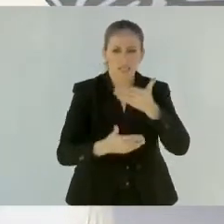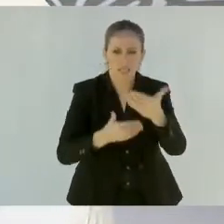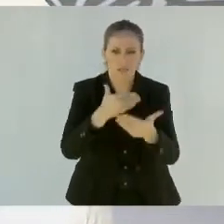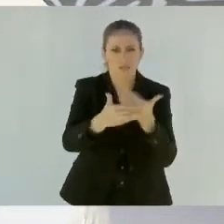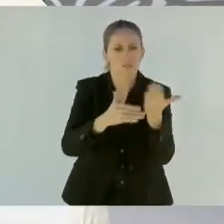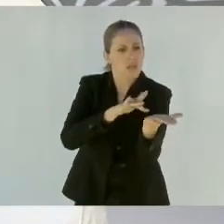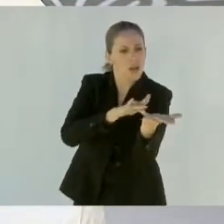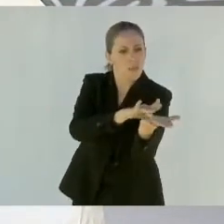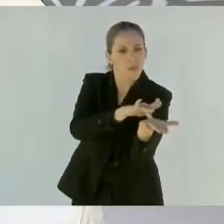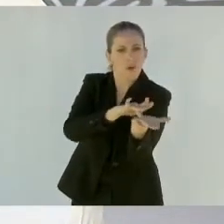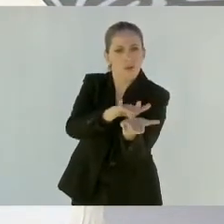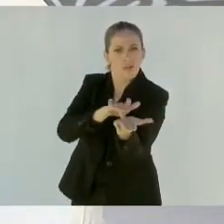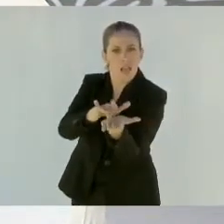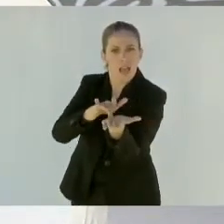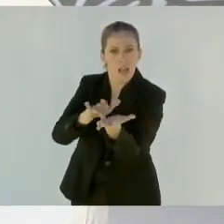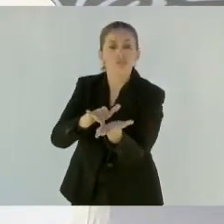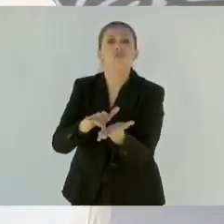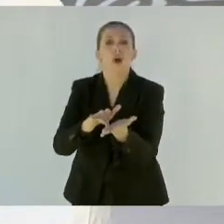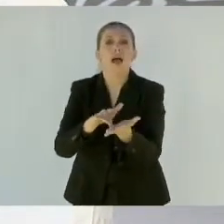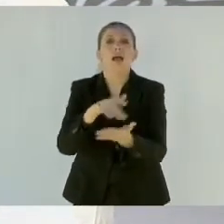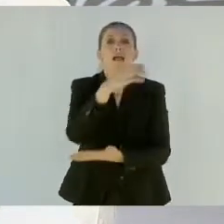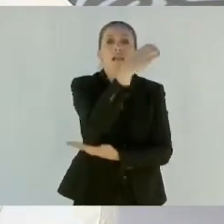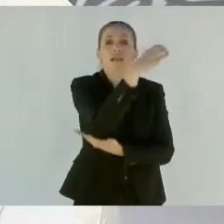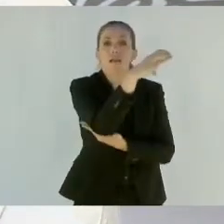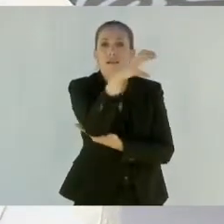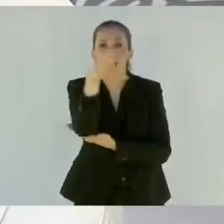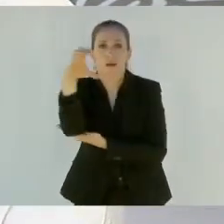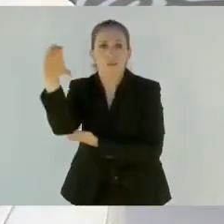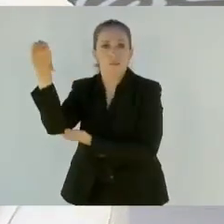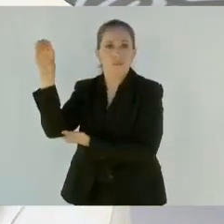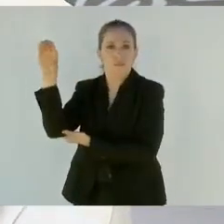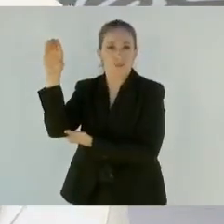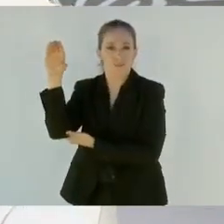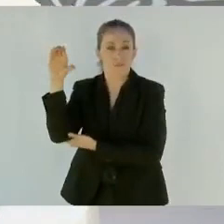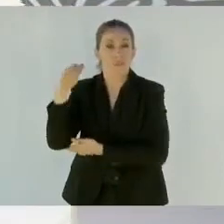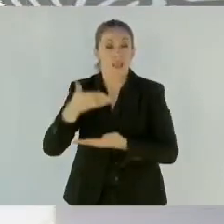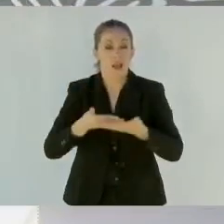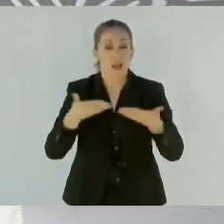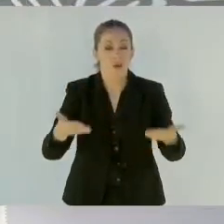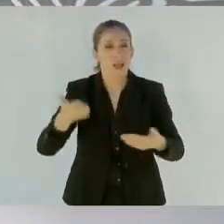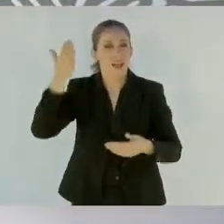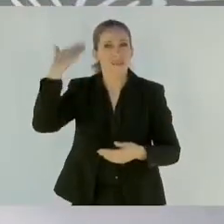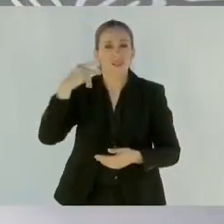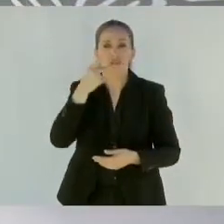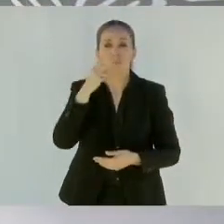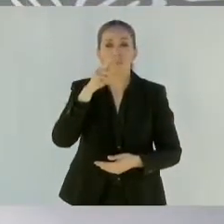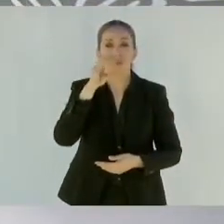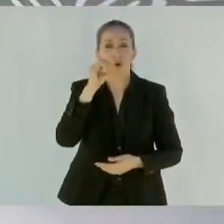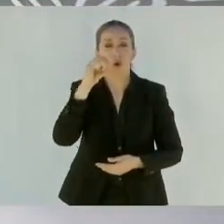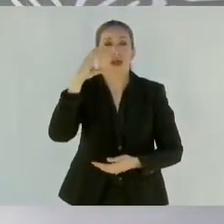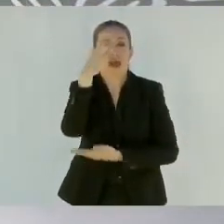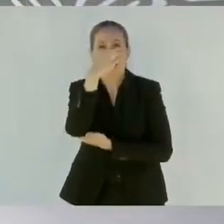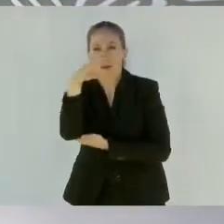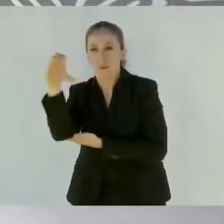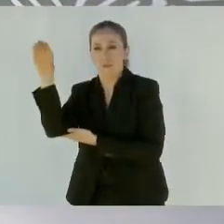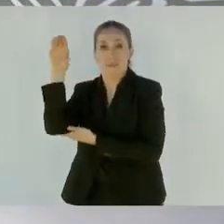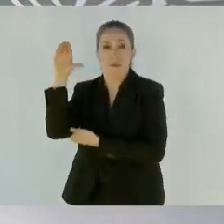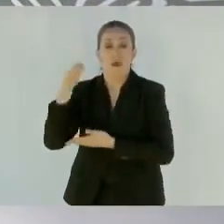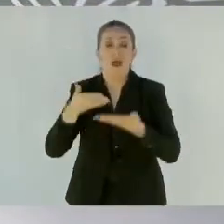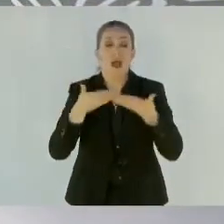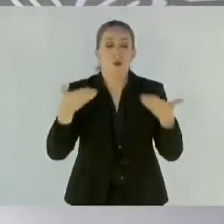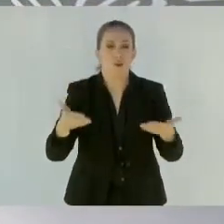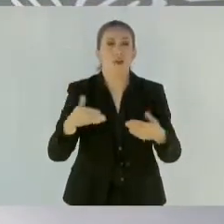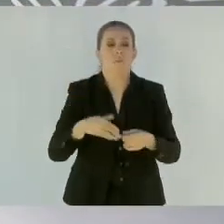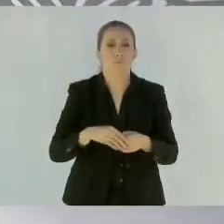productiva, el campo, lo que era el Procampo ahora es Producción para el Bienestar, y también